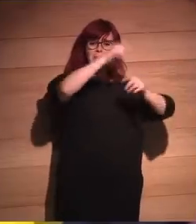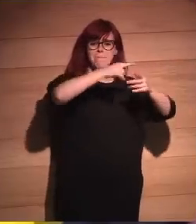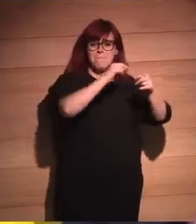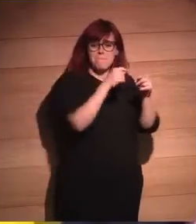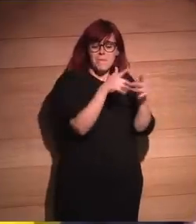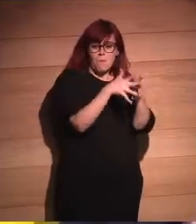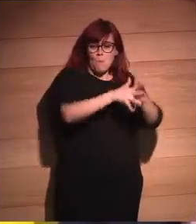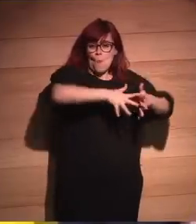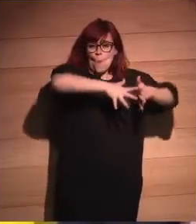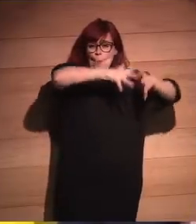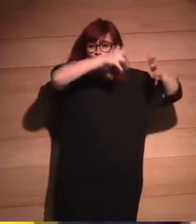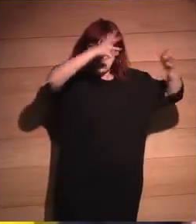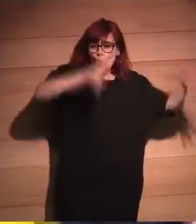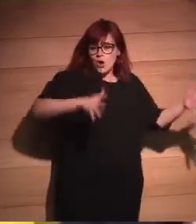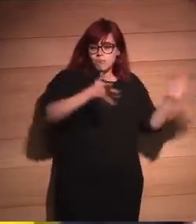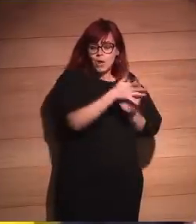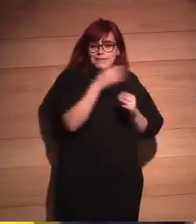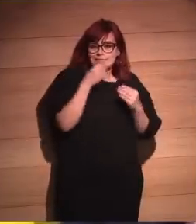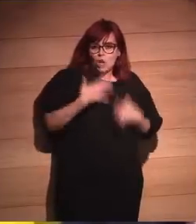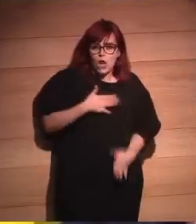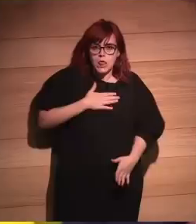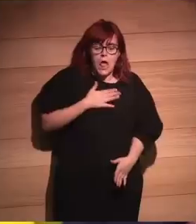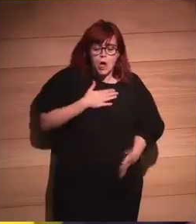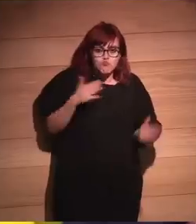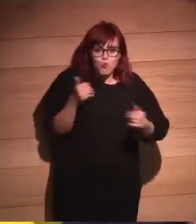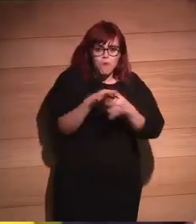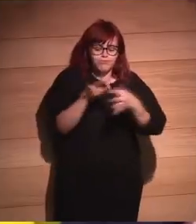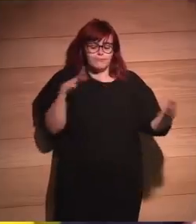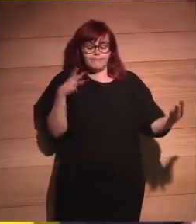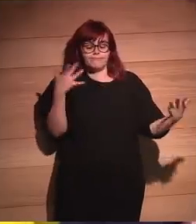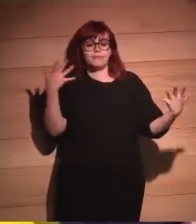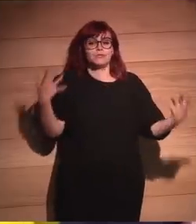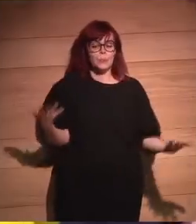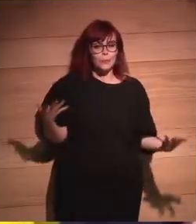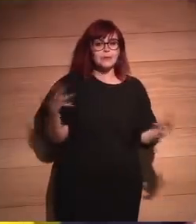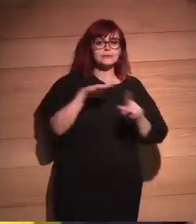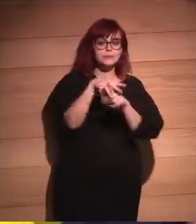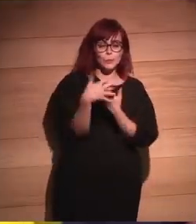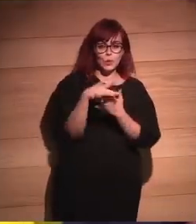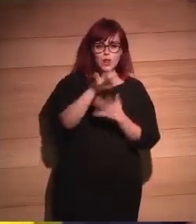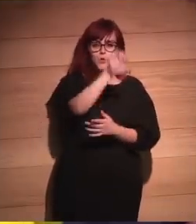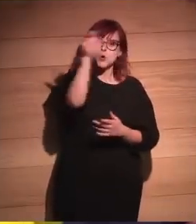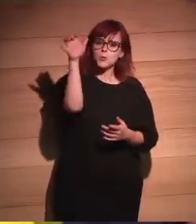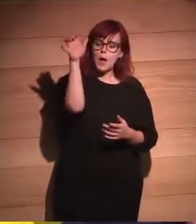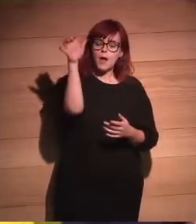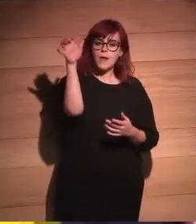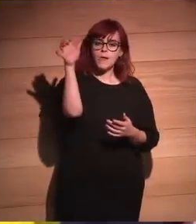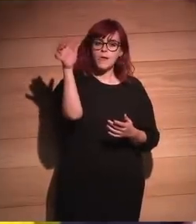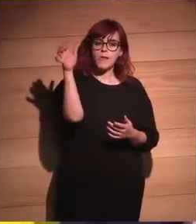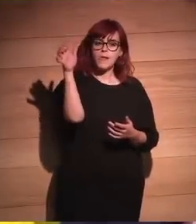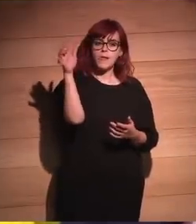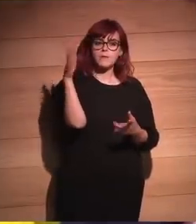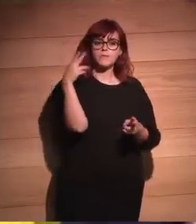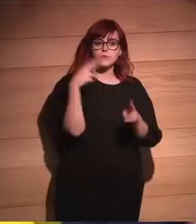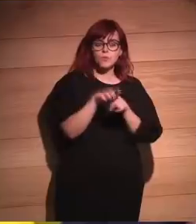que nunca ha habido en la historia de la humanidad. Y que tiene eso. Eso lleva a una situación en Europa de lo que yo